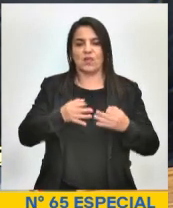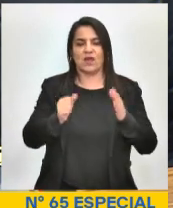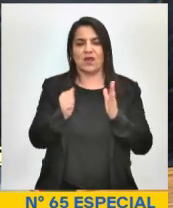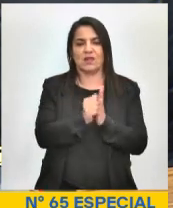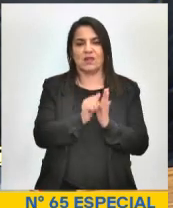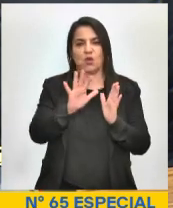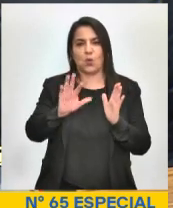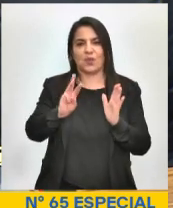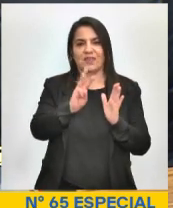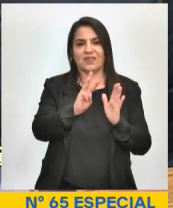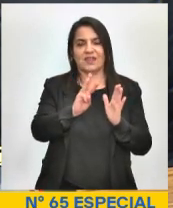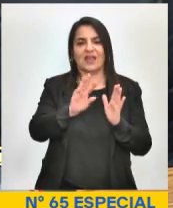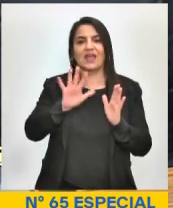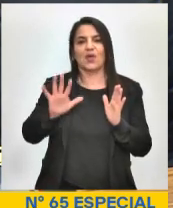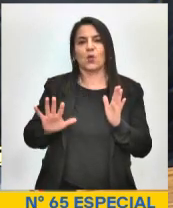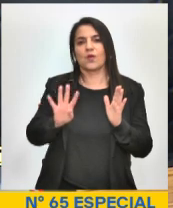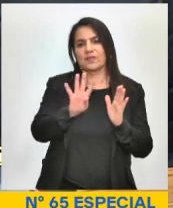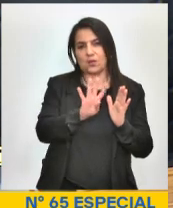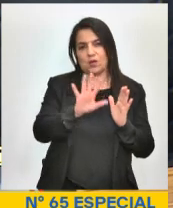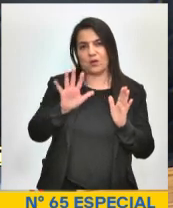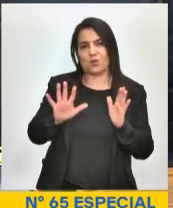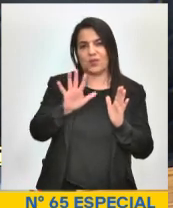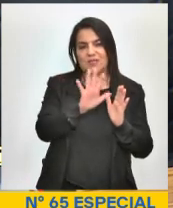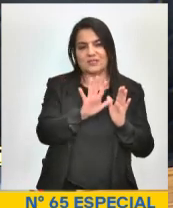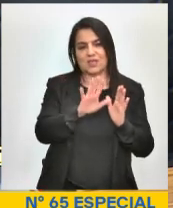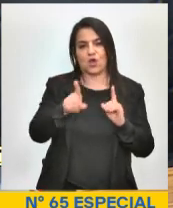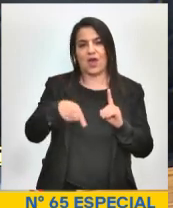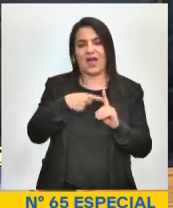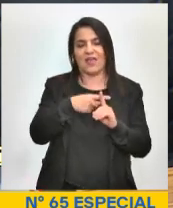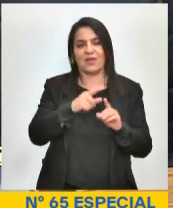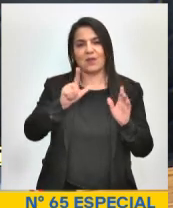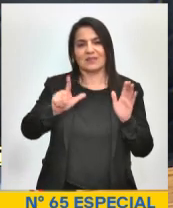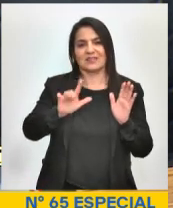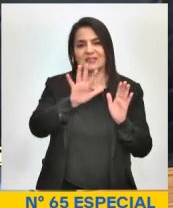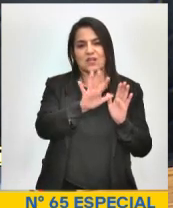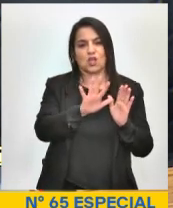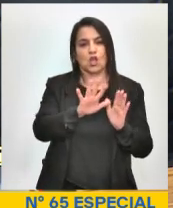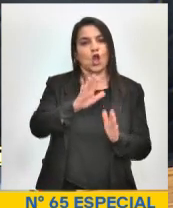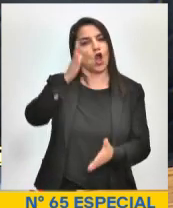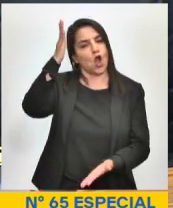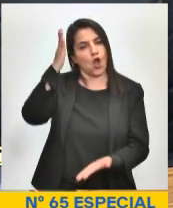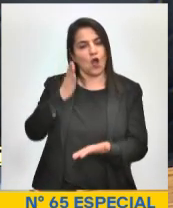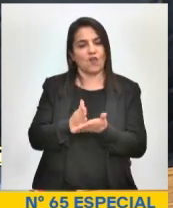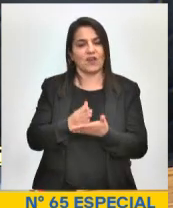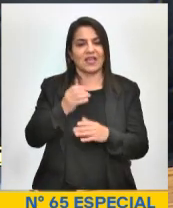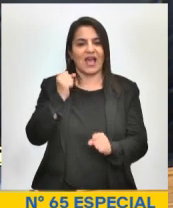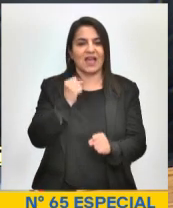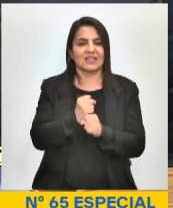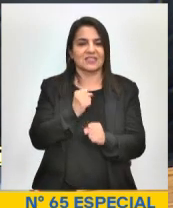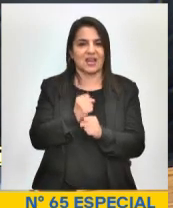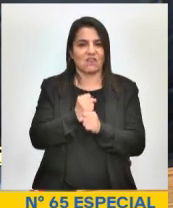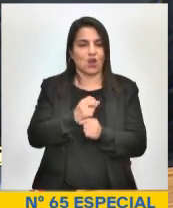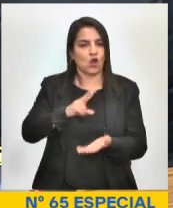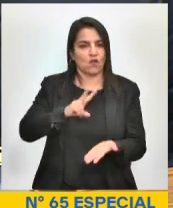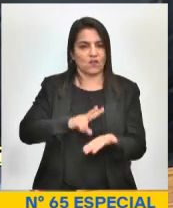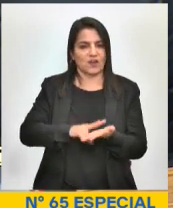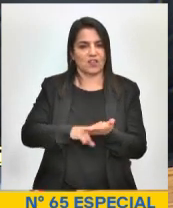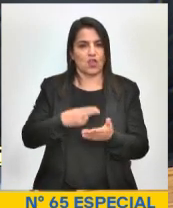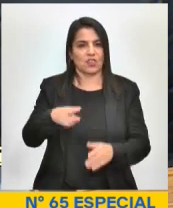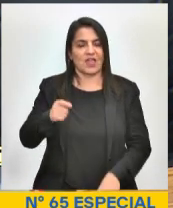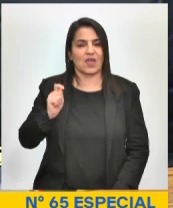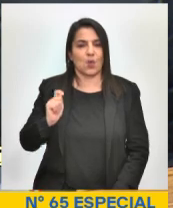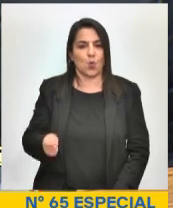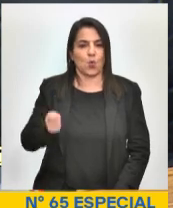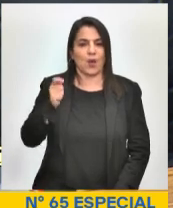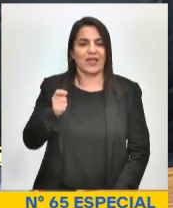53, 54 y 55, además del 79, obliga al trabajo honesto e íntegro del juez, y cito, el juez